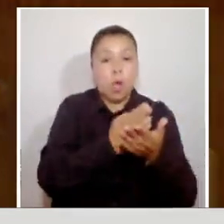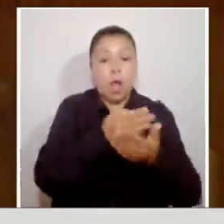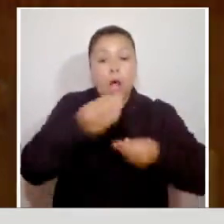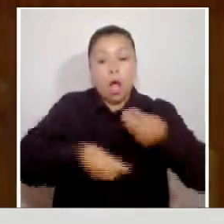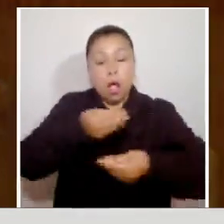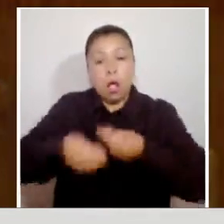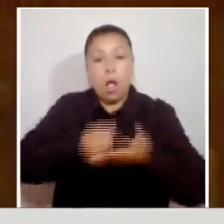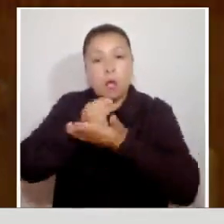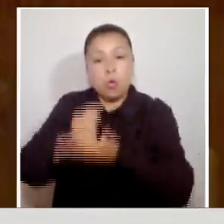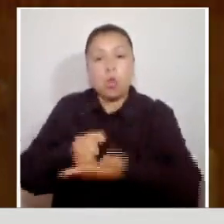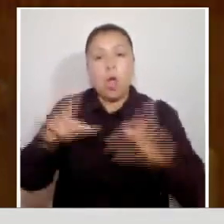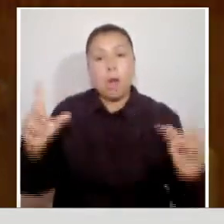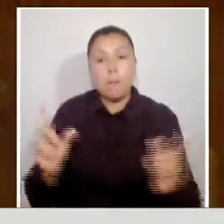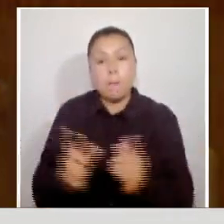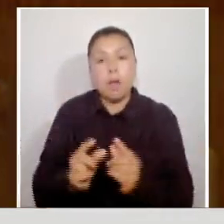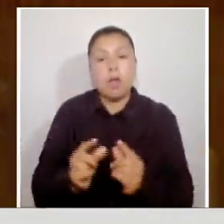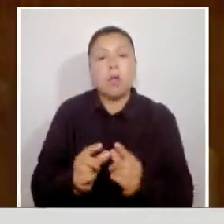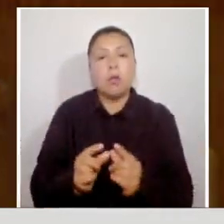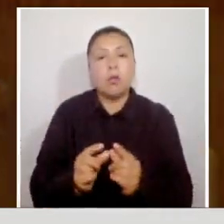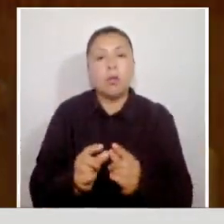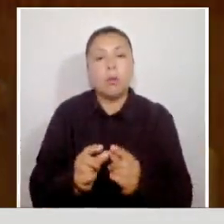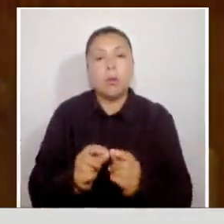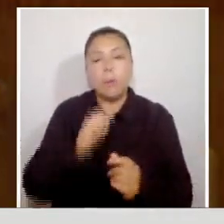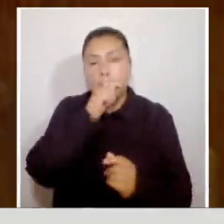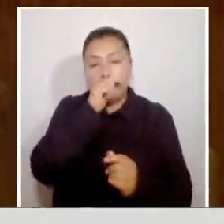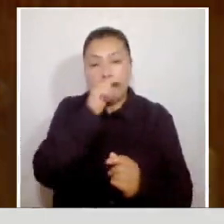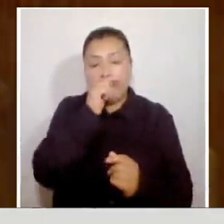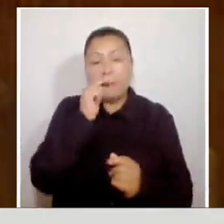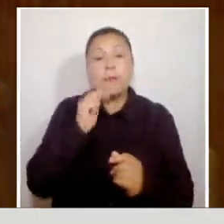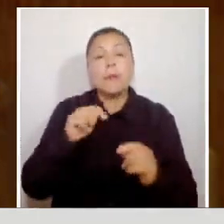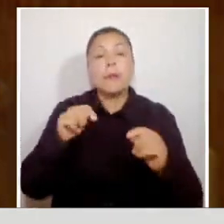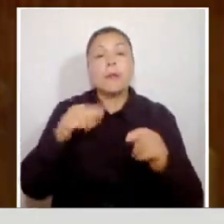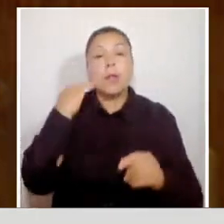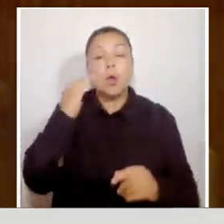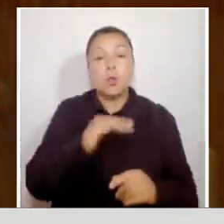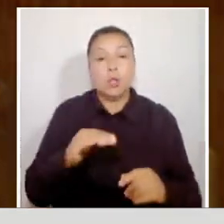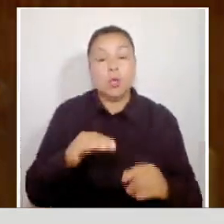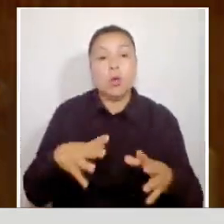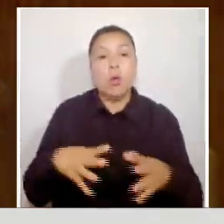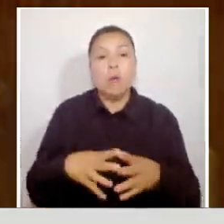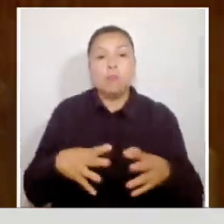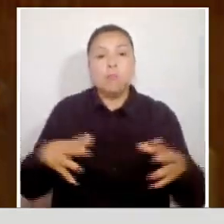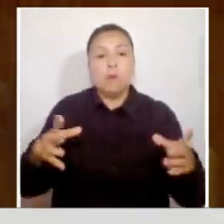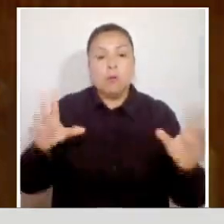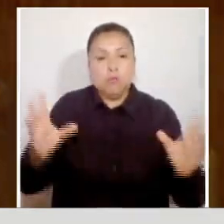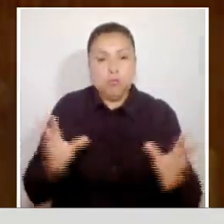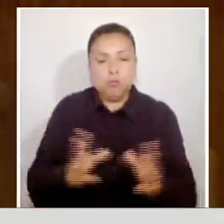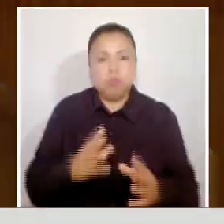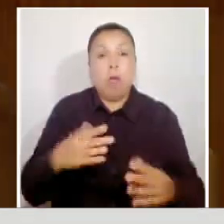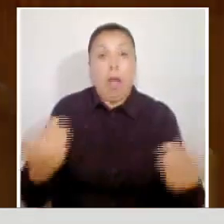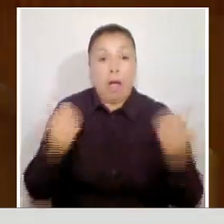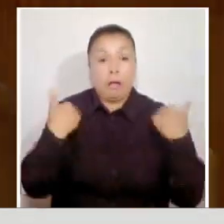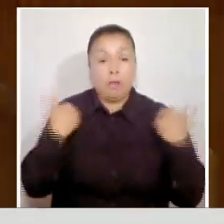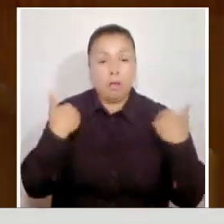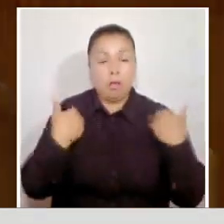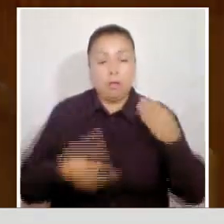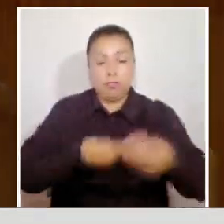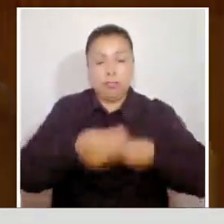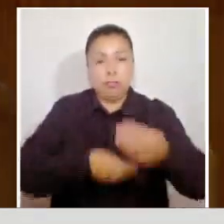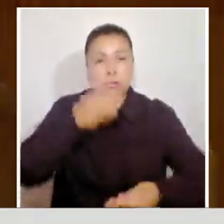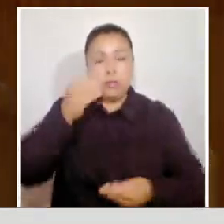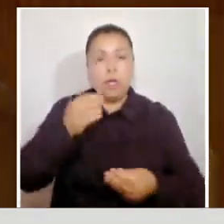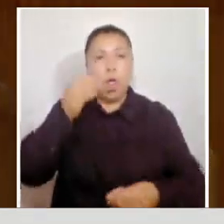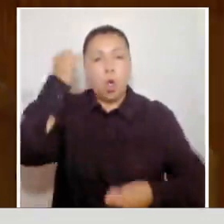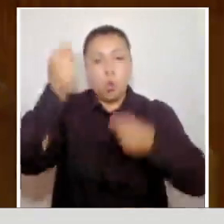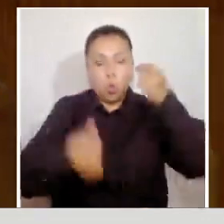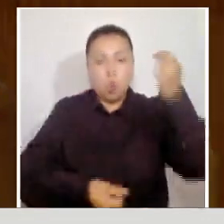disminuir los niveles de sedentarismo de nuestra sociedad mejorar los índices de productividad laboral aportar a crear nuevas fuentes de